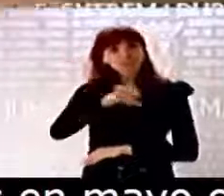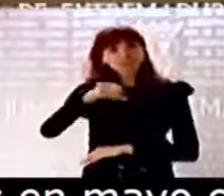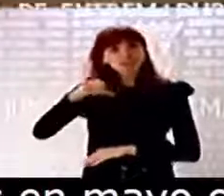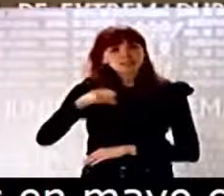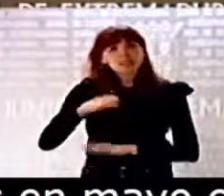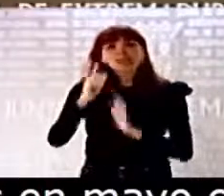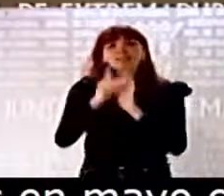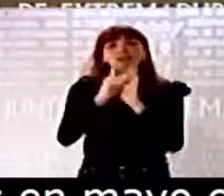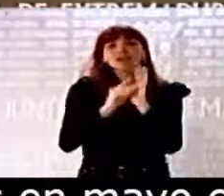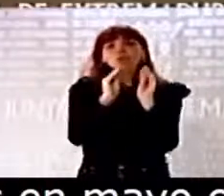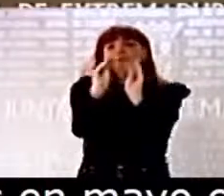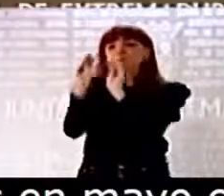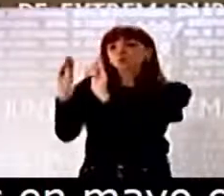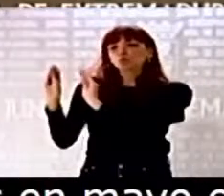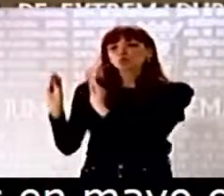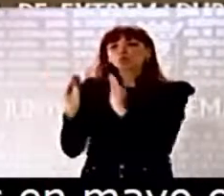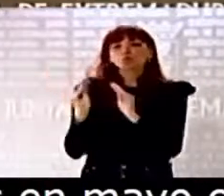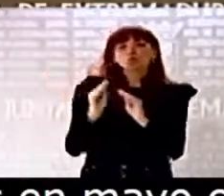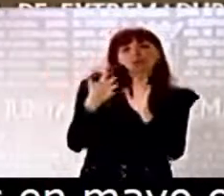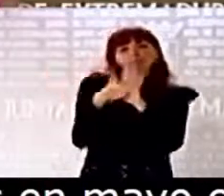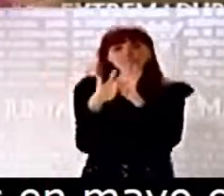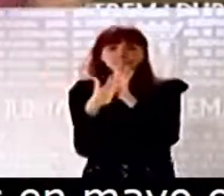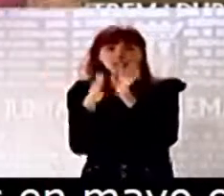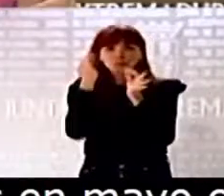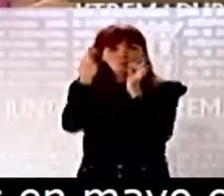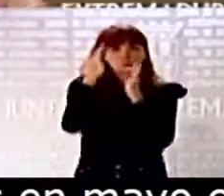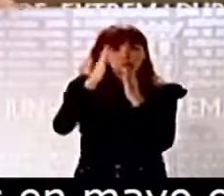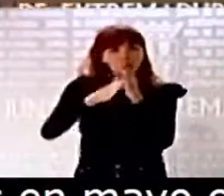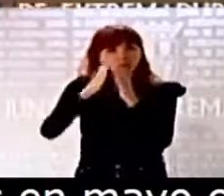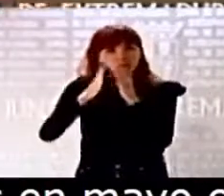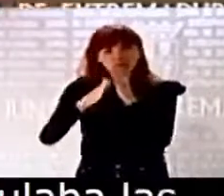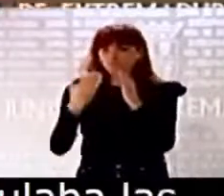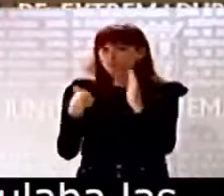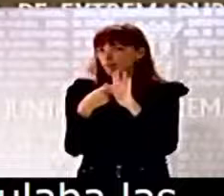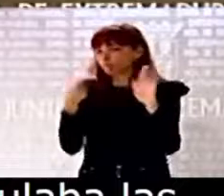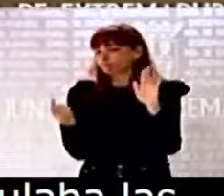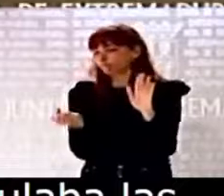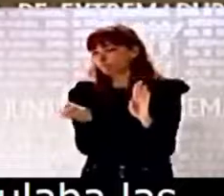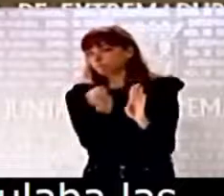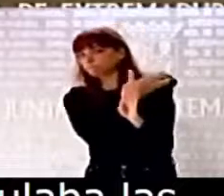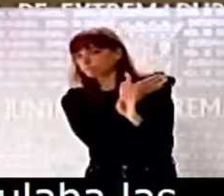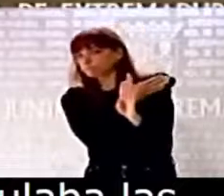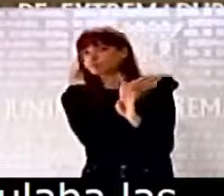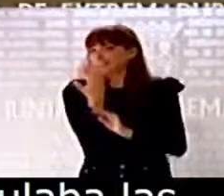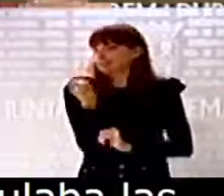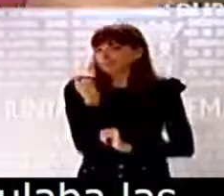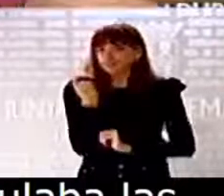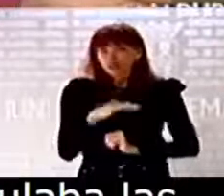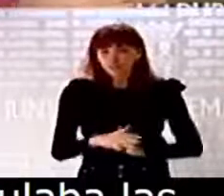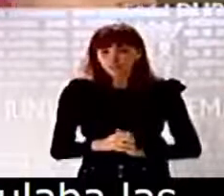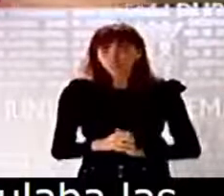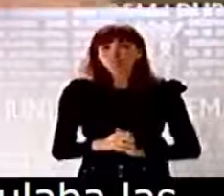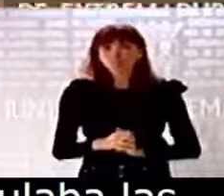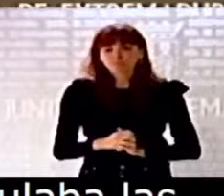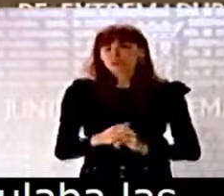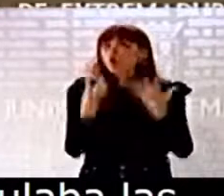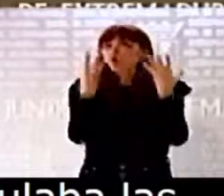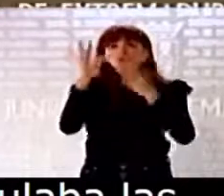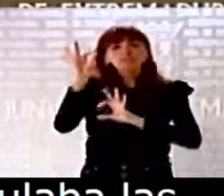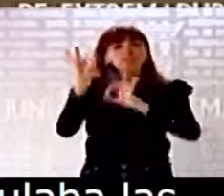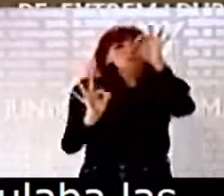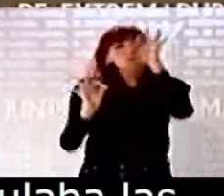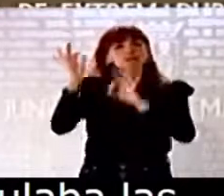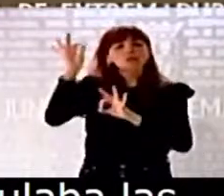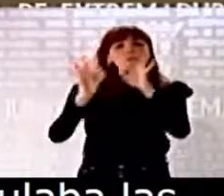que regulaba esas condiciones y esas restricciones. Eso ya con el más del 80% de